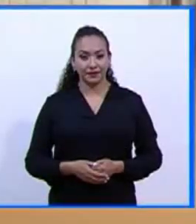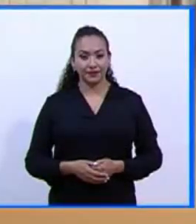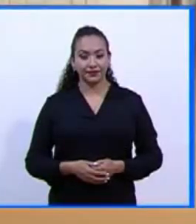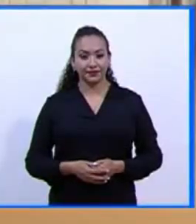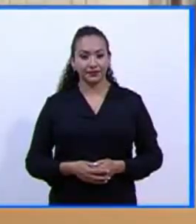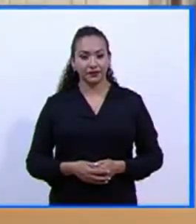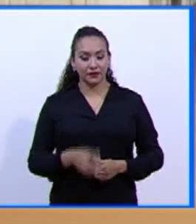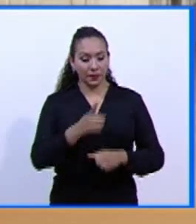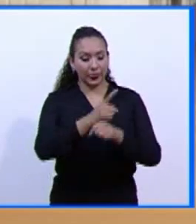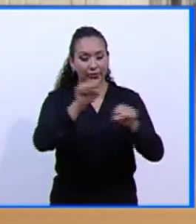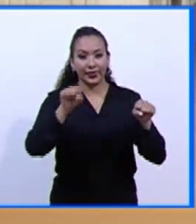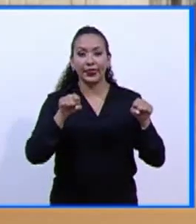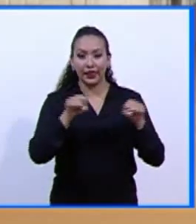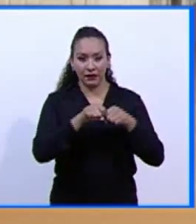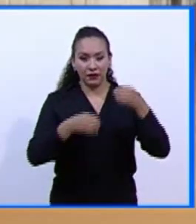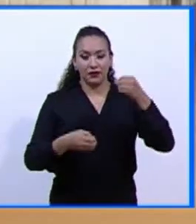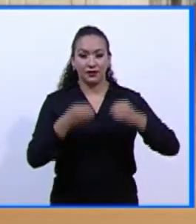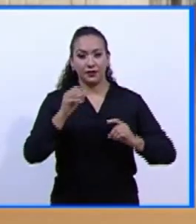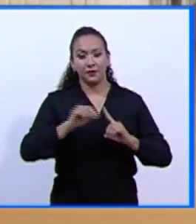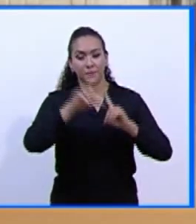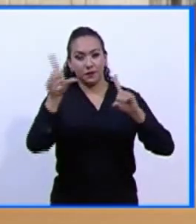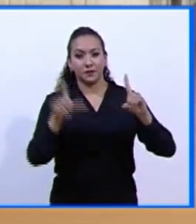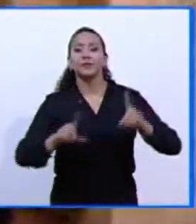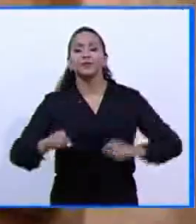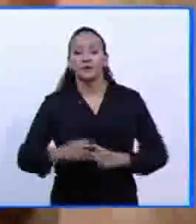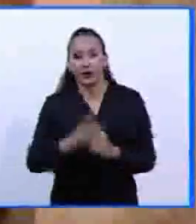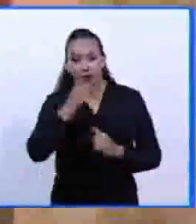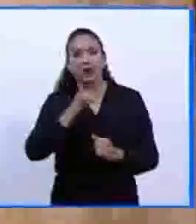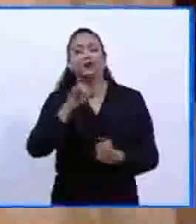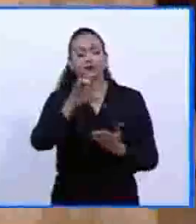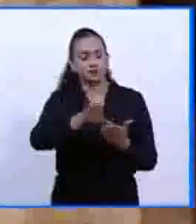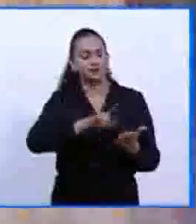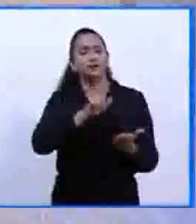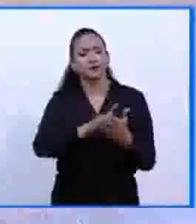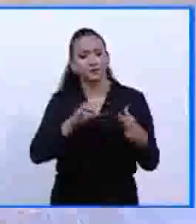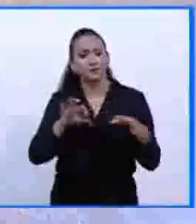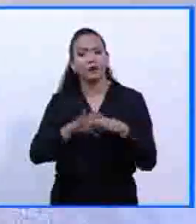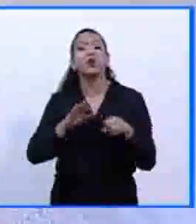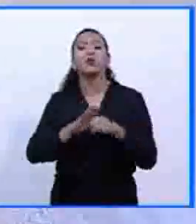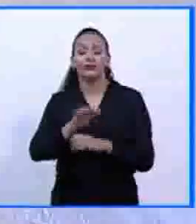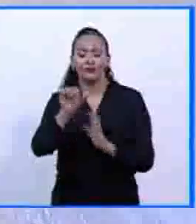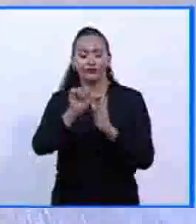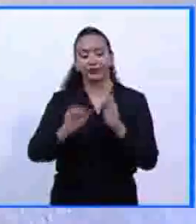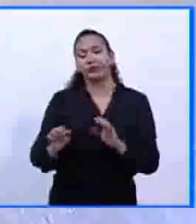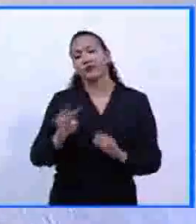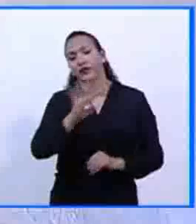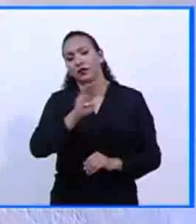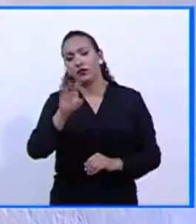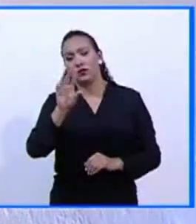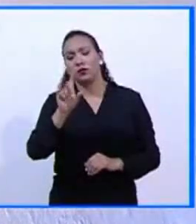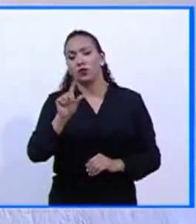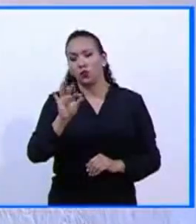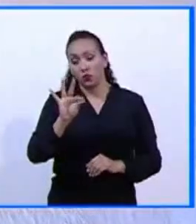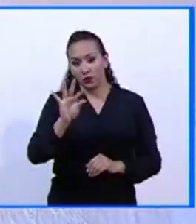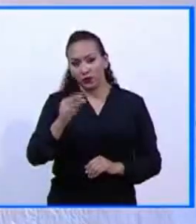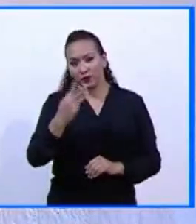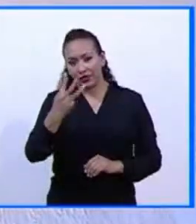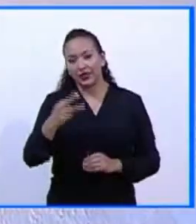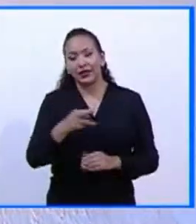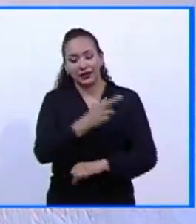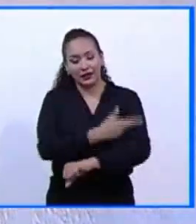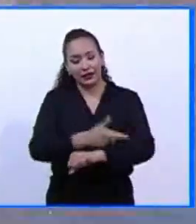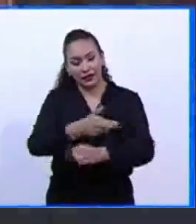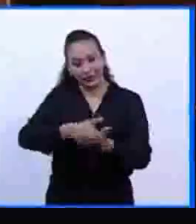La primera sala de la Suprema Corte determinó que es constitucional el artículo 443 del Código de